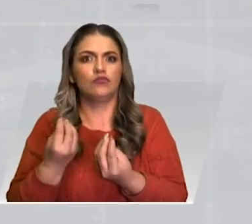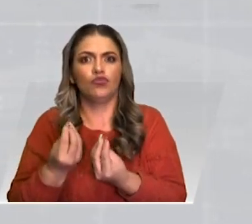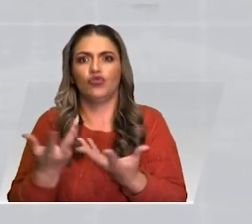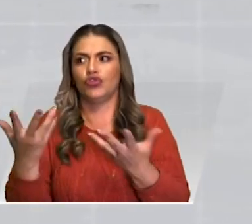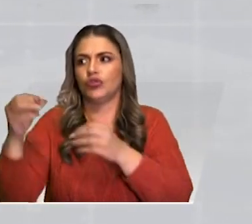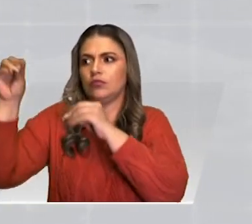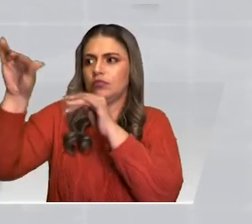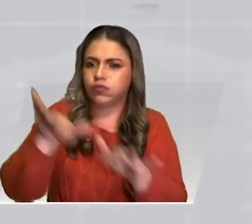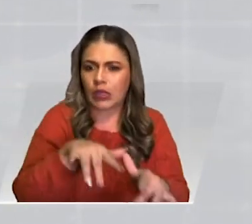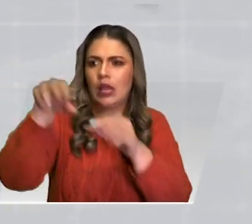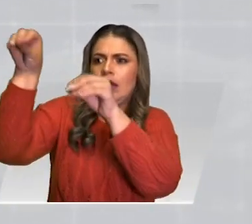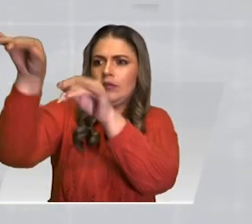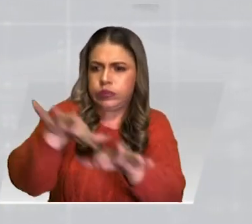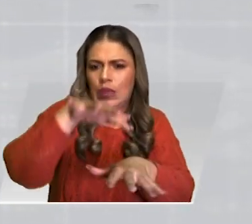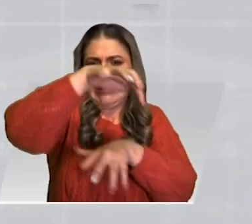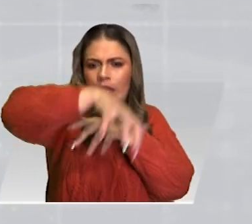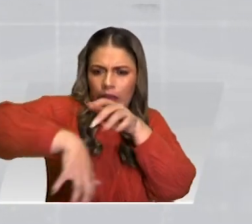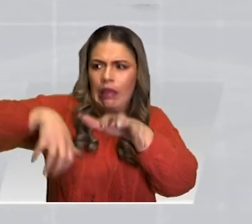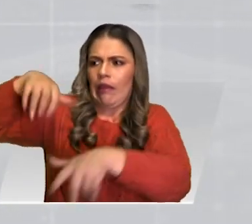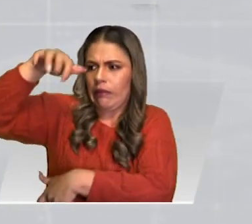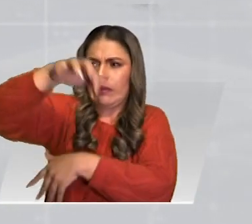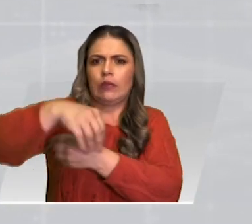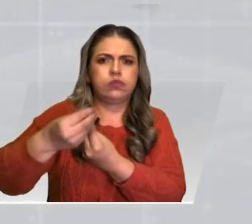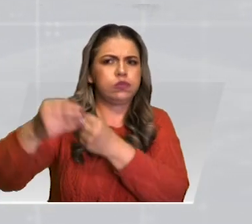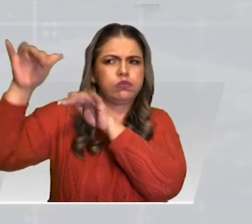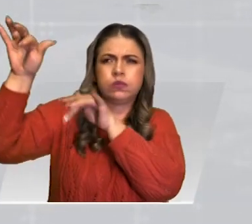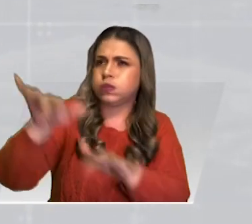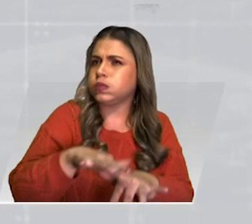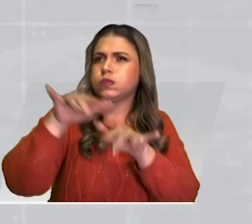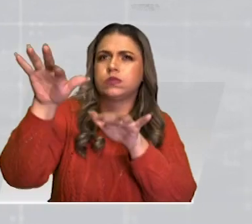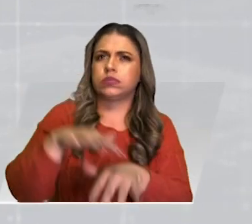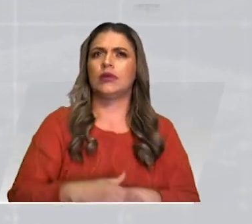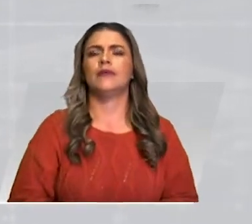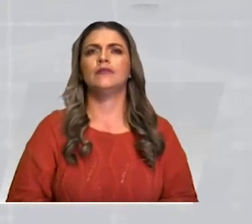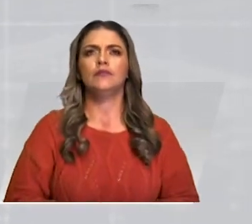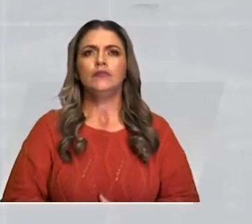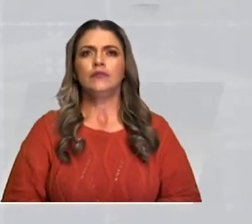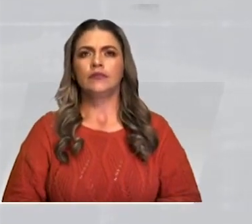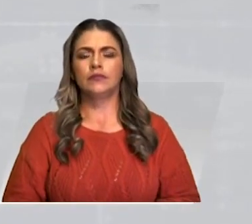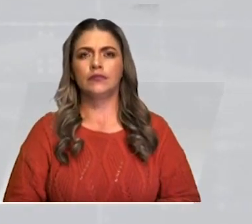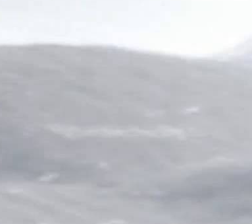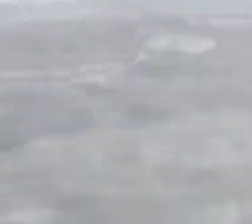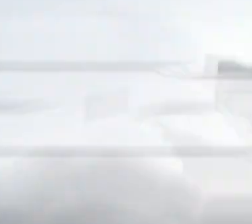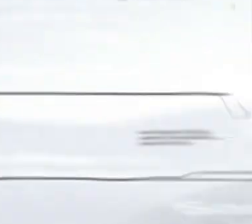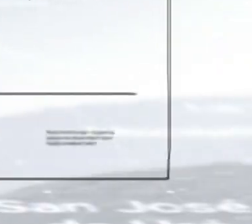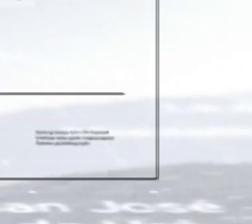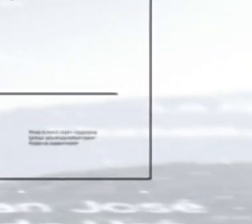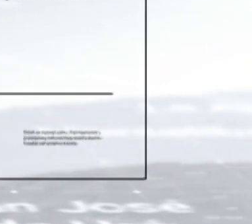marcha han tenido que despejar tramos de vía, obstaculizados por efecto de las lluvias.